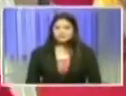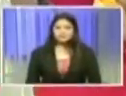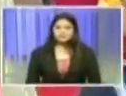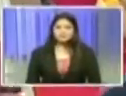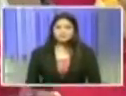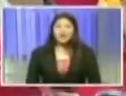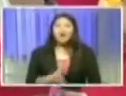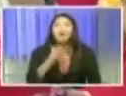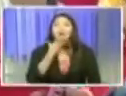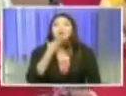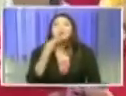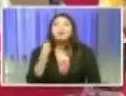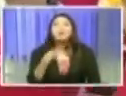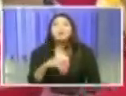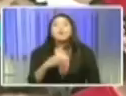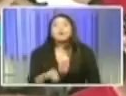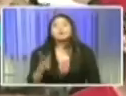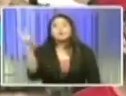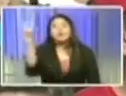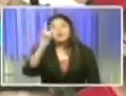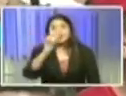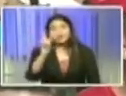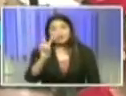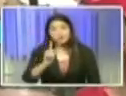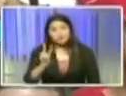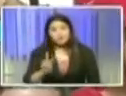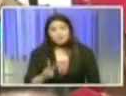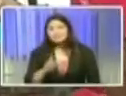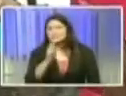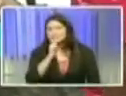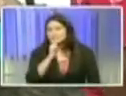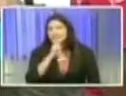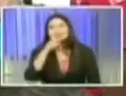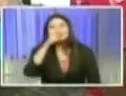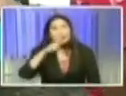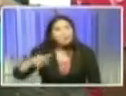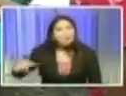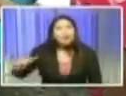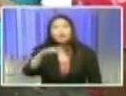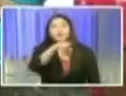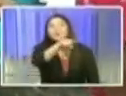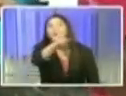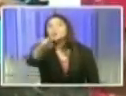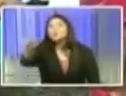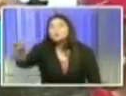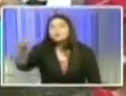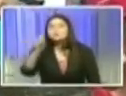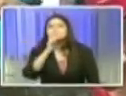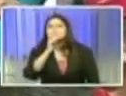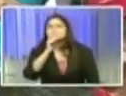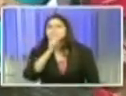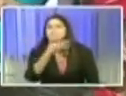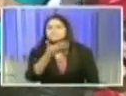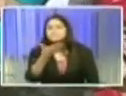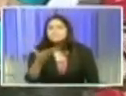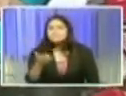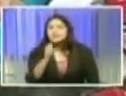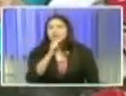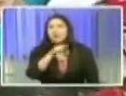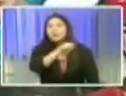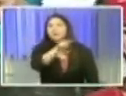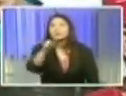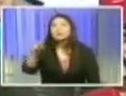La juventud venezolana, a nombre de todo el pueblo. Ustedes son